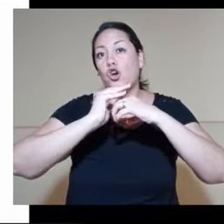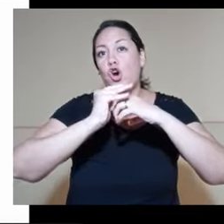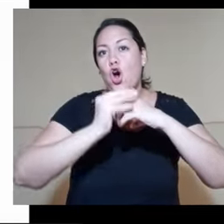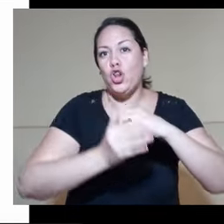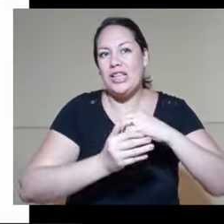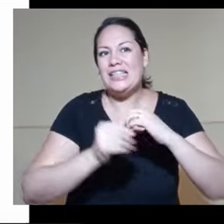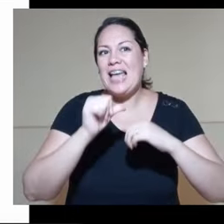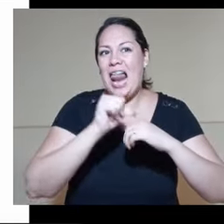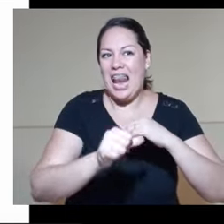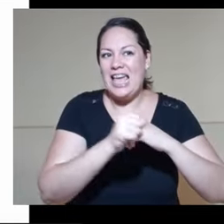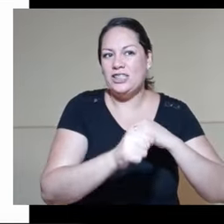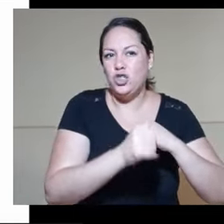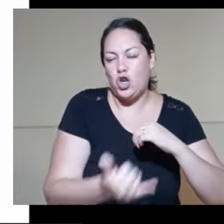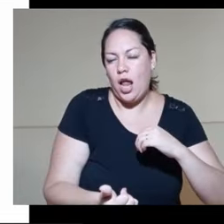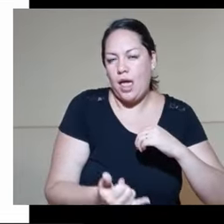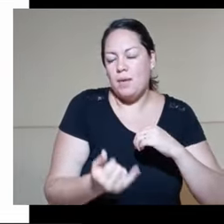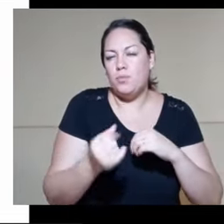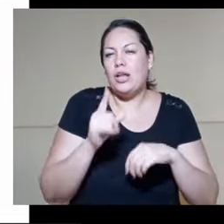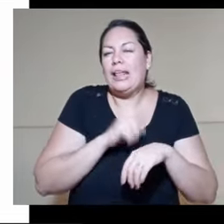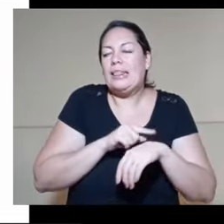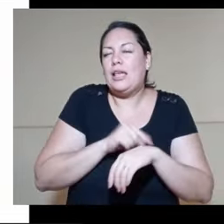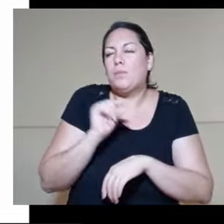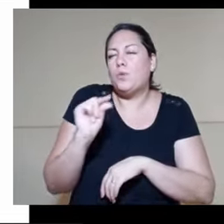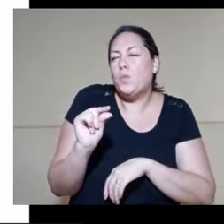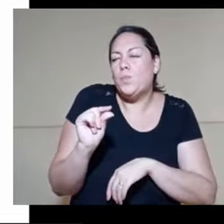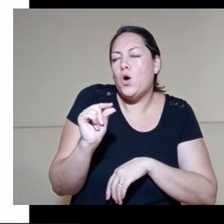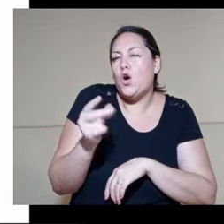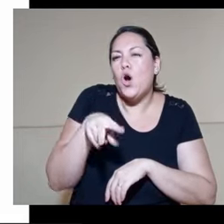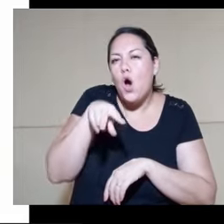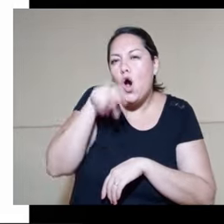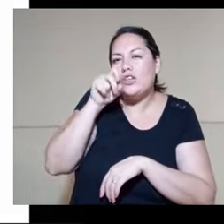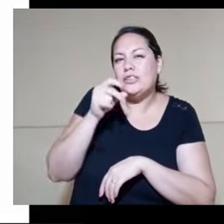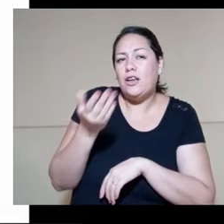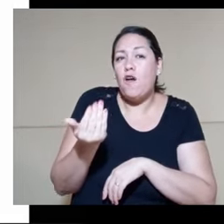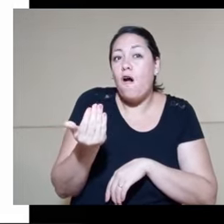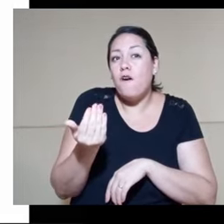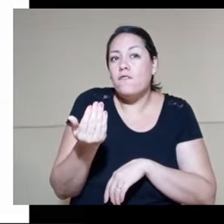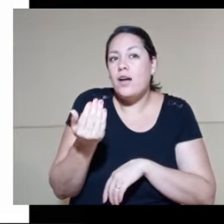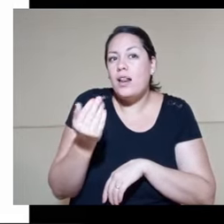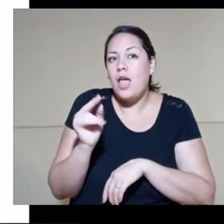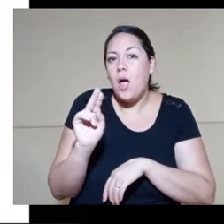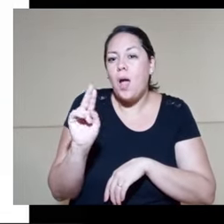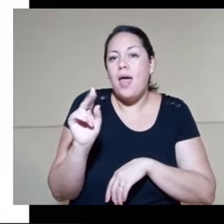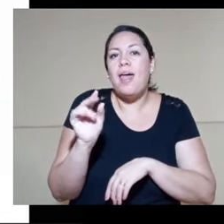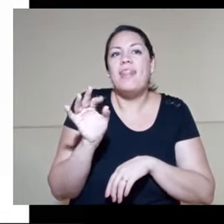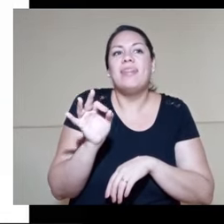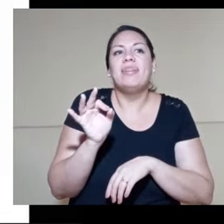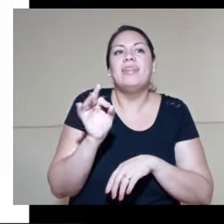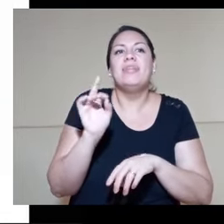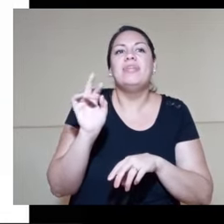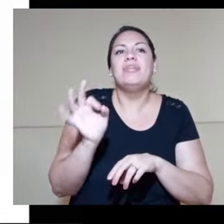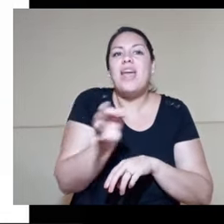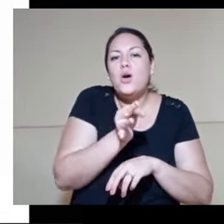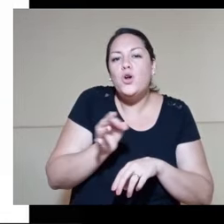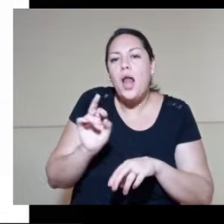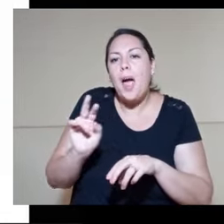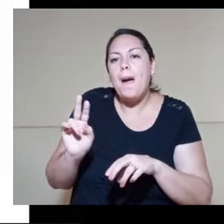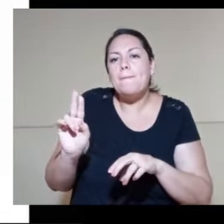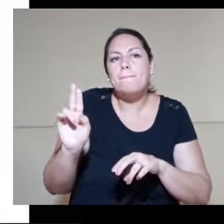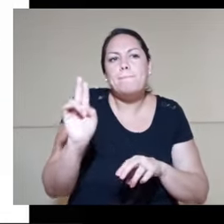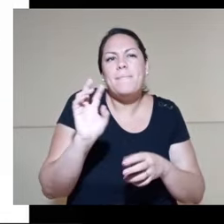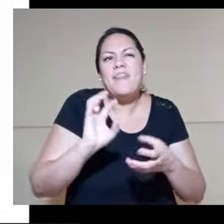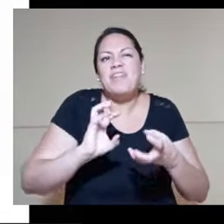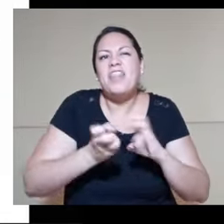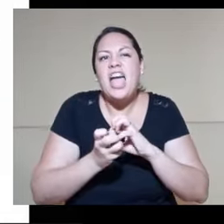sufrió lesión. ¿Por qué? Porque al no recibir oxígeno por unos segundos o minutos, se dañan y se mueren